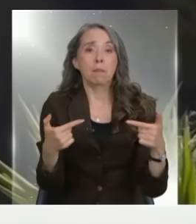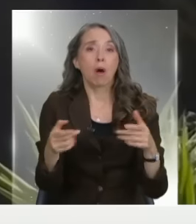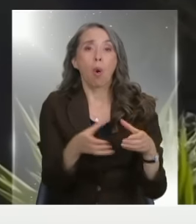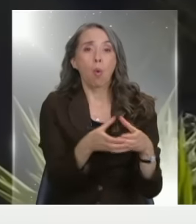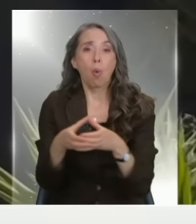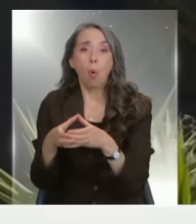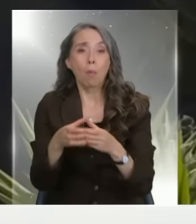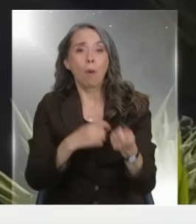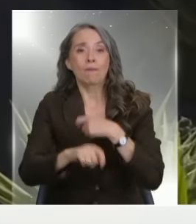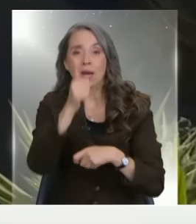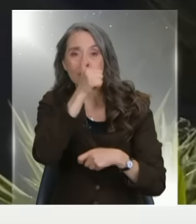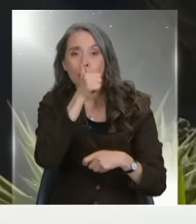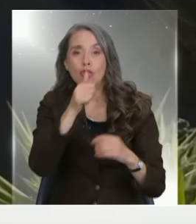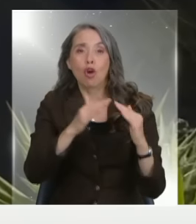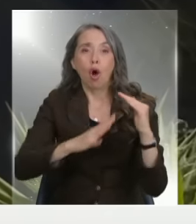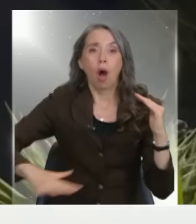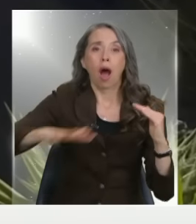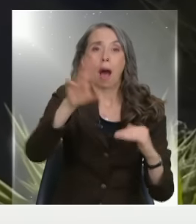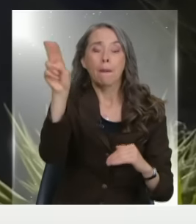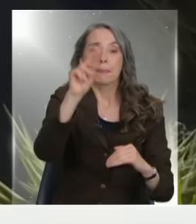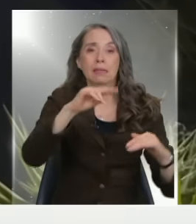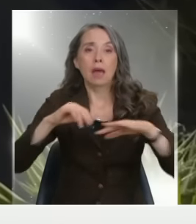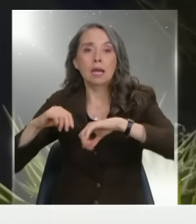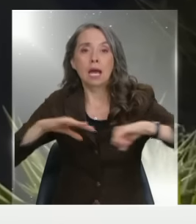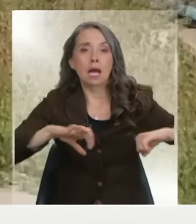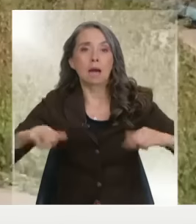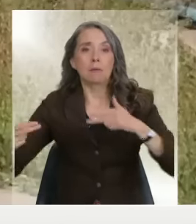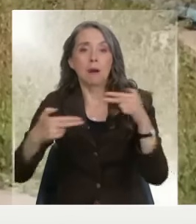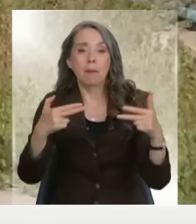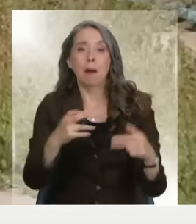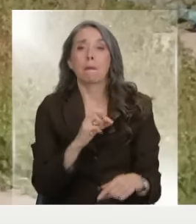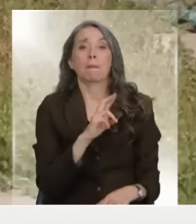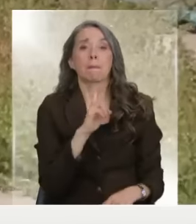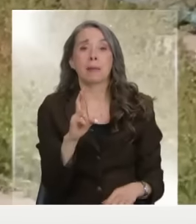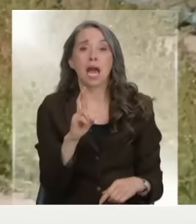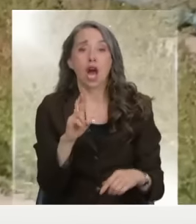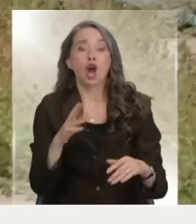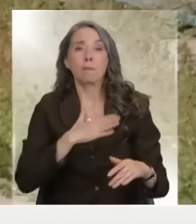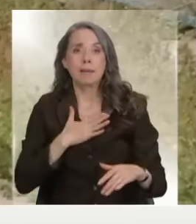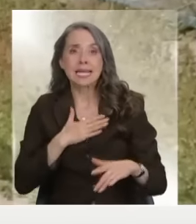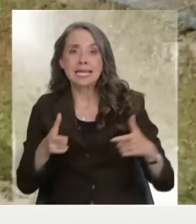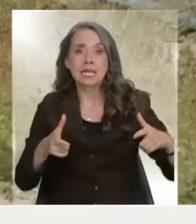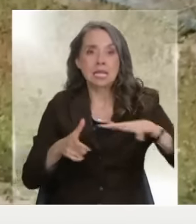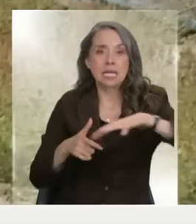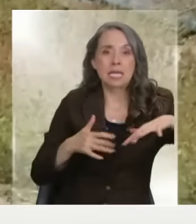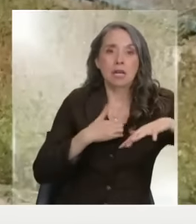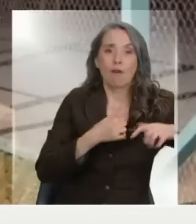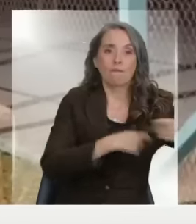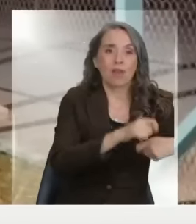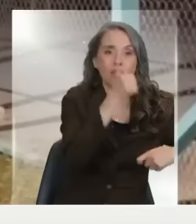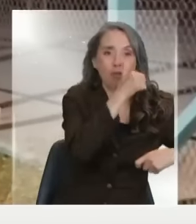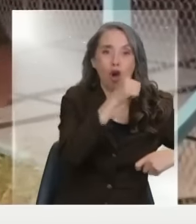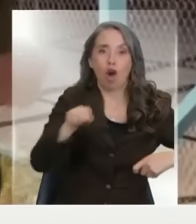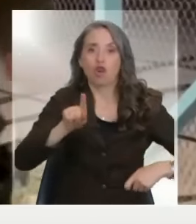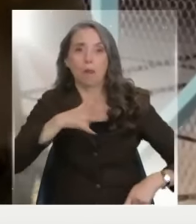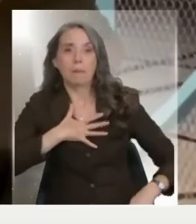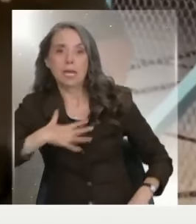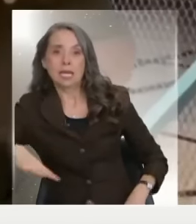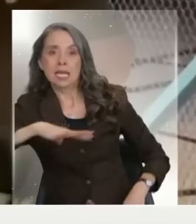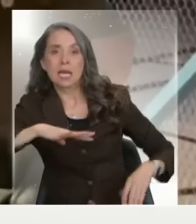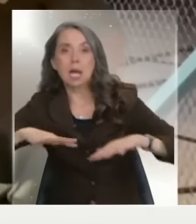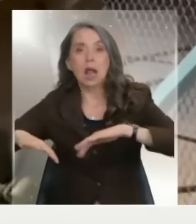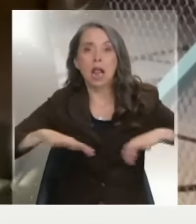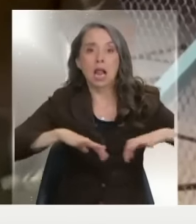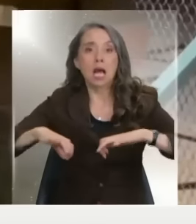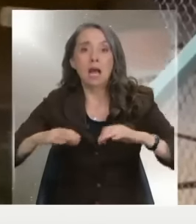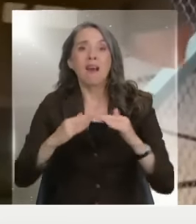bandas narco que operan en La Pintana. Pero quienes sacan la peor parte de estas disputas territoriales entre delincuentes son los vecinos. Estar